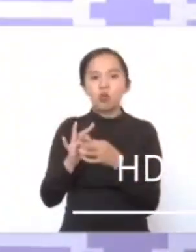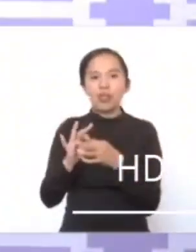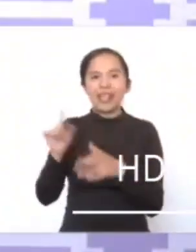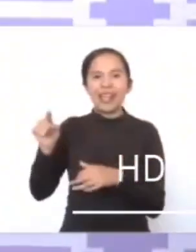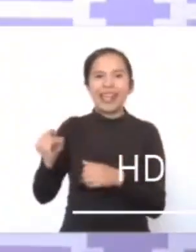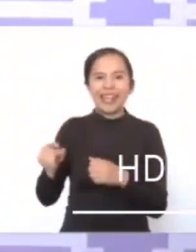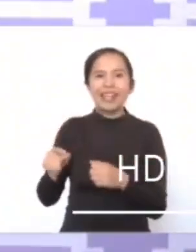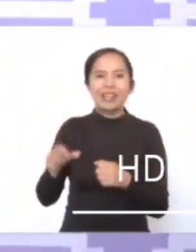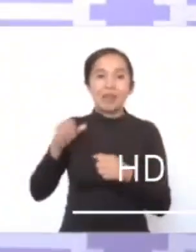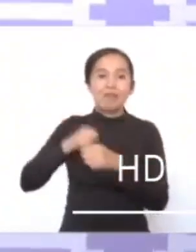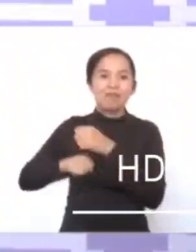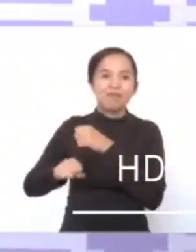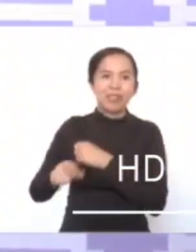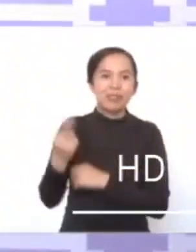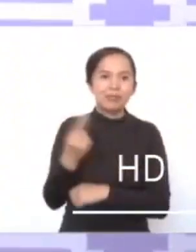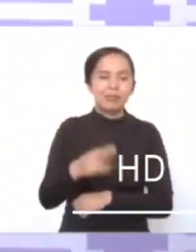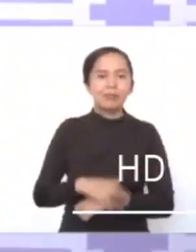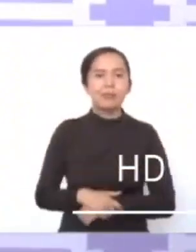4 procesos.